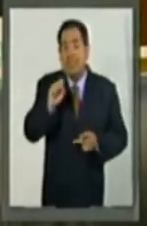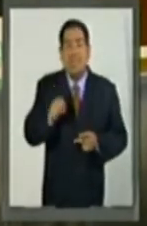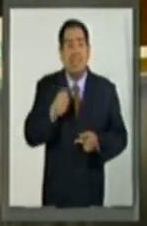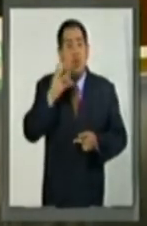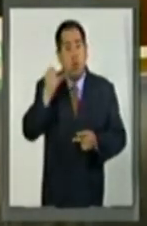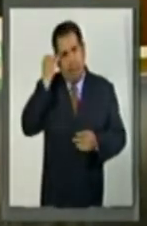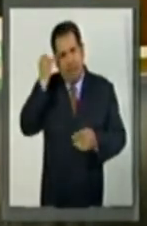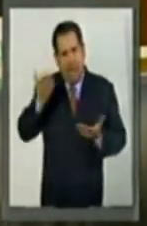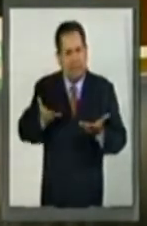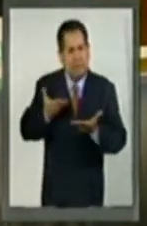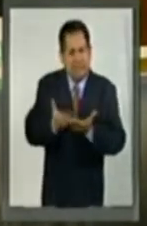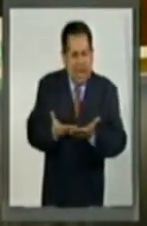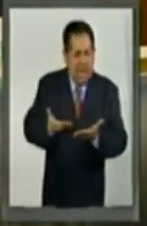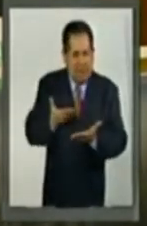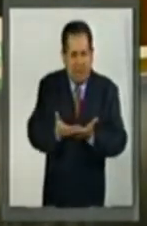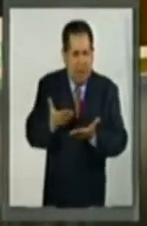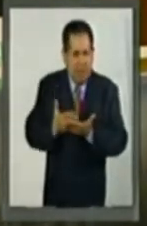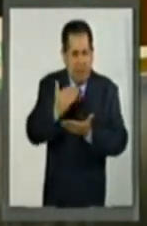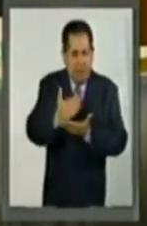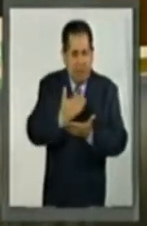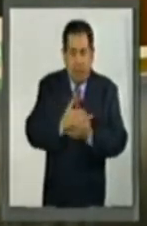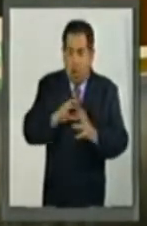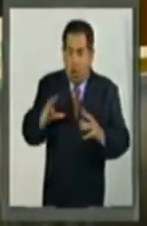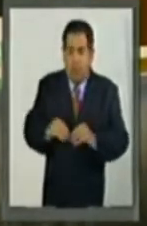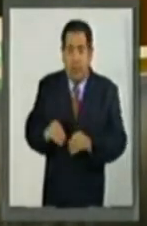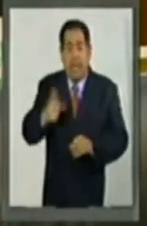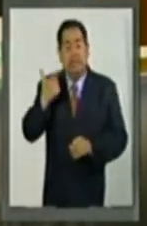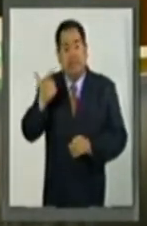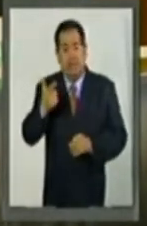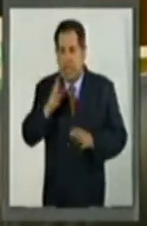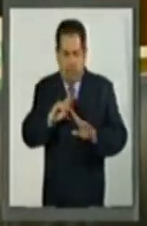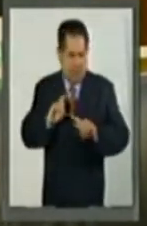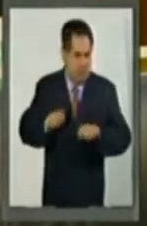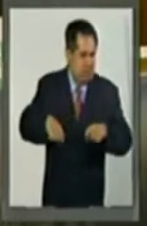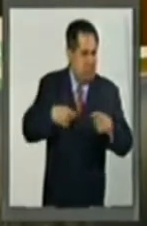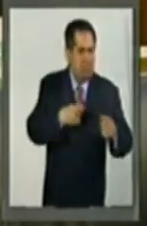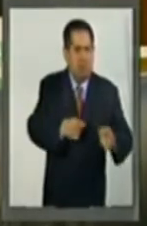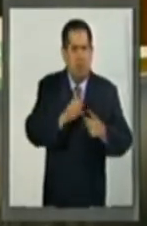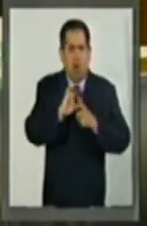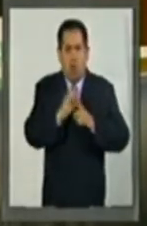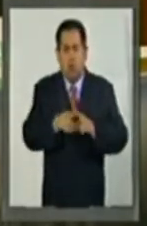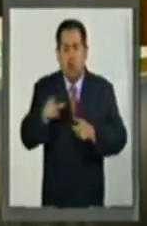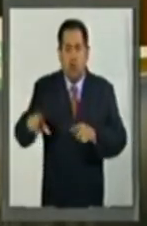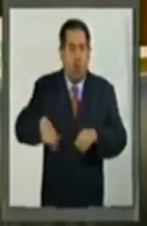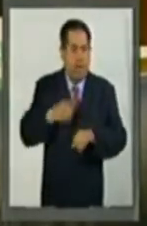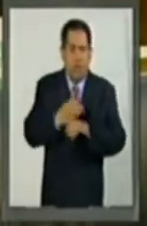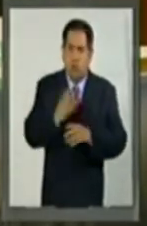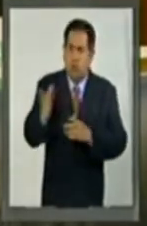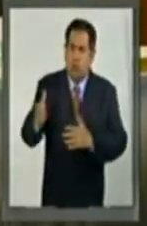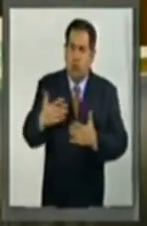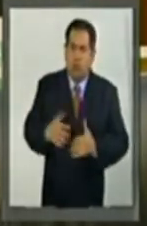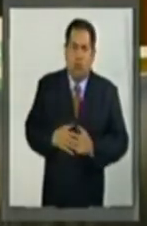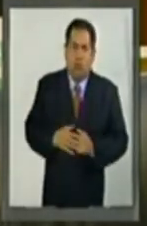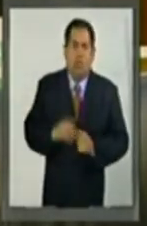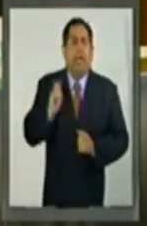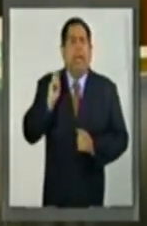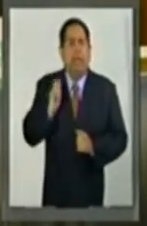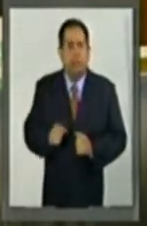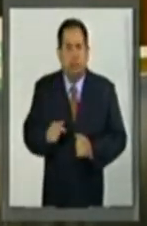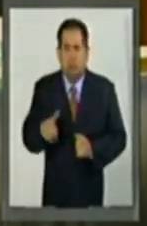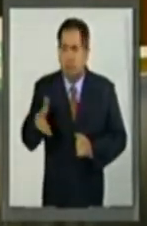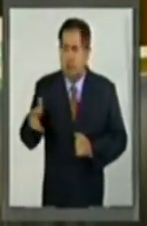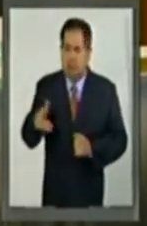iniciativas presentadas, de las cuales 7 se turnaron a la Comisión de Gobernación. Ello habla de